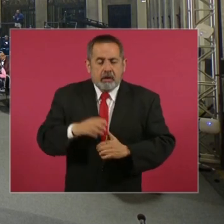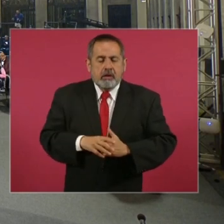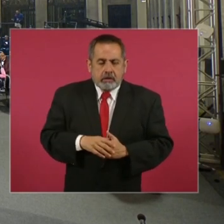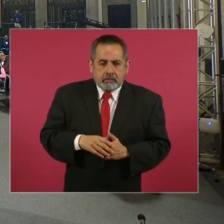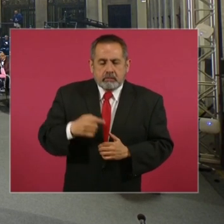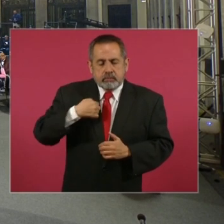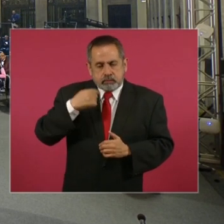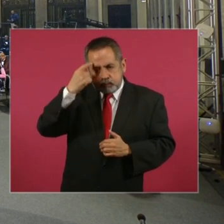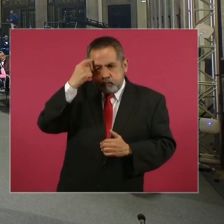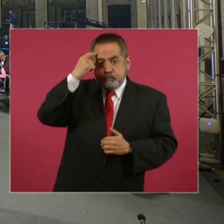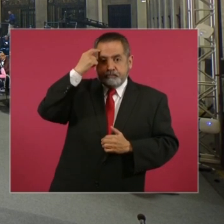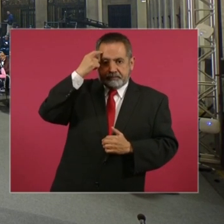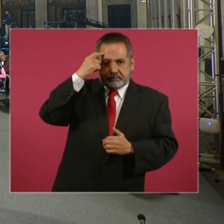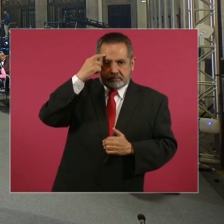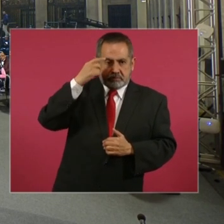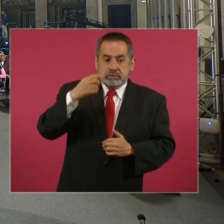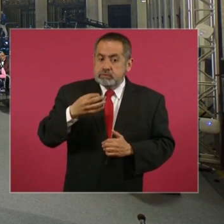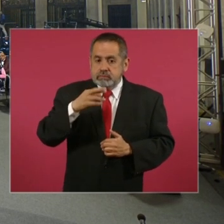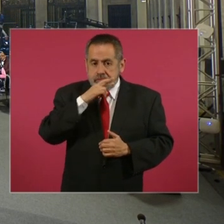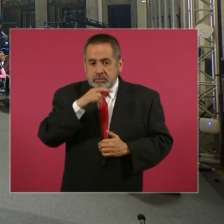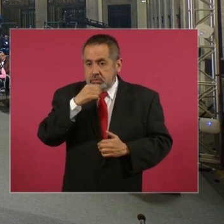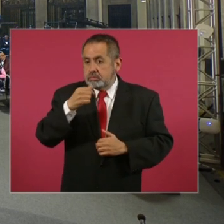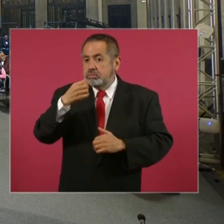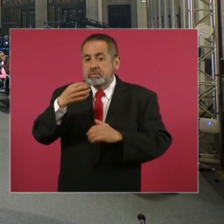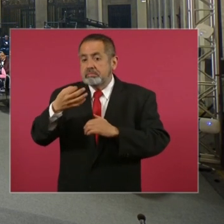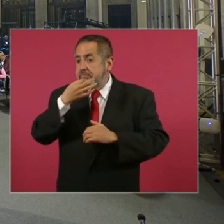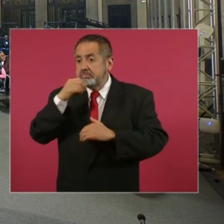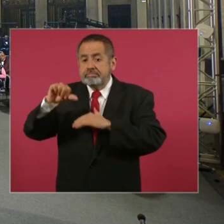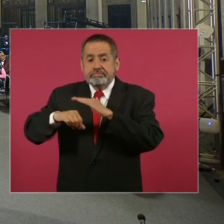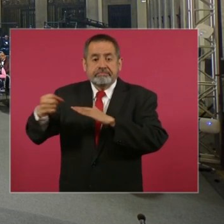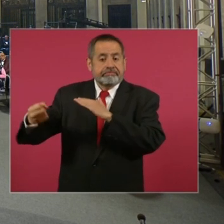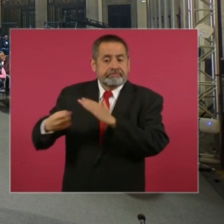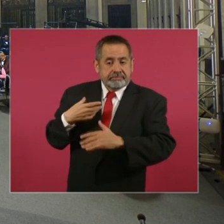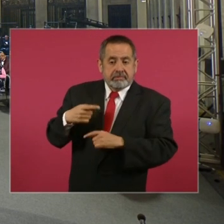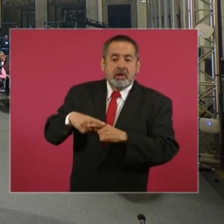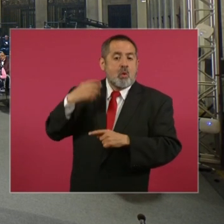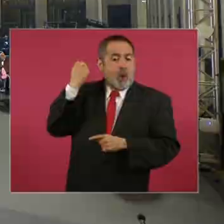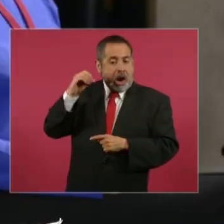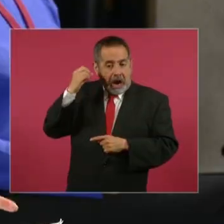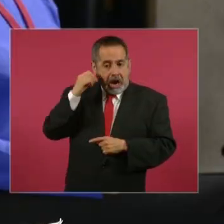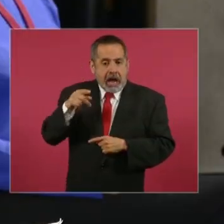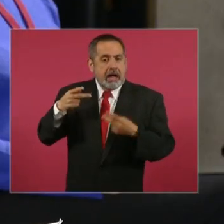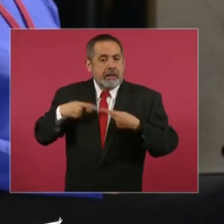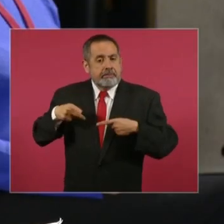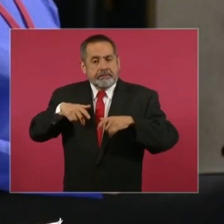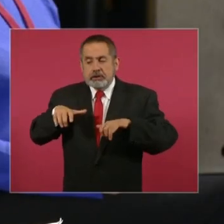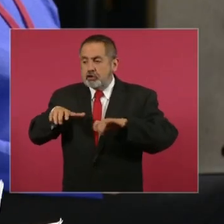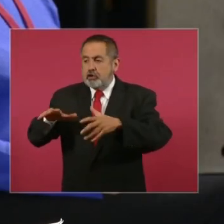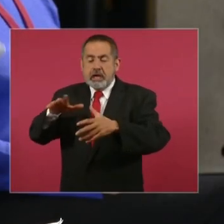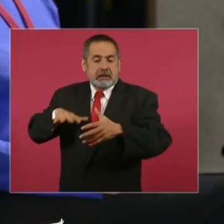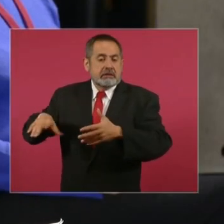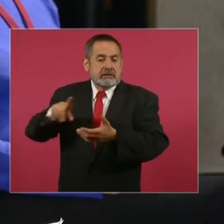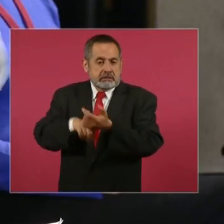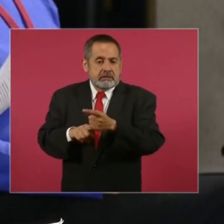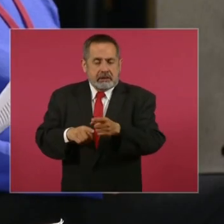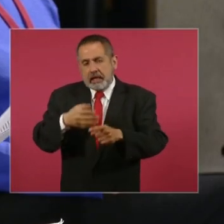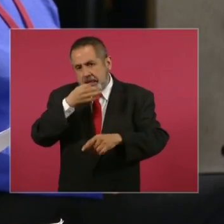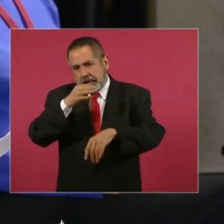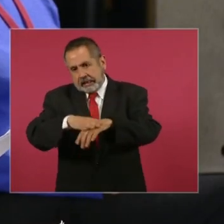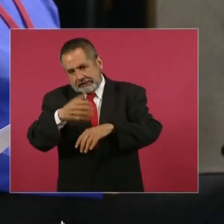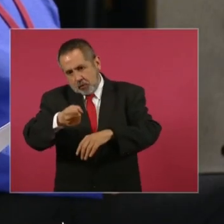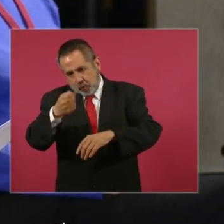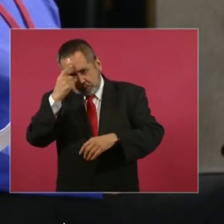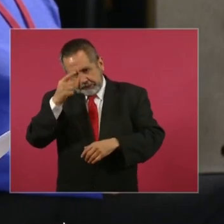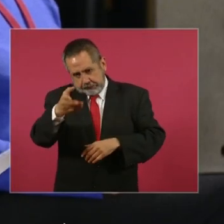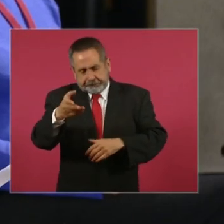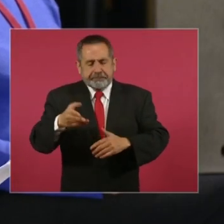de inmediato recibí un mensaje de Oaxaca, de la gente que le enviaba saludos en ese